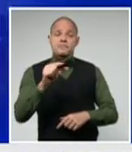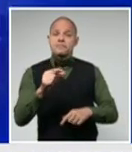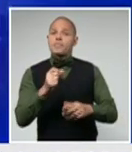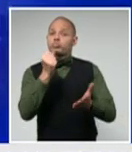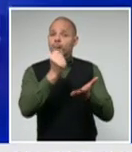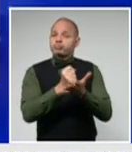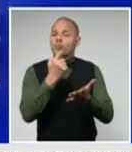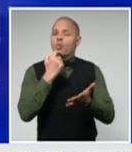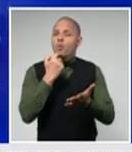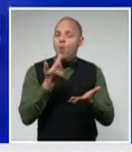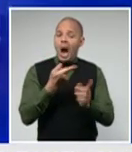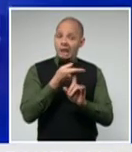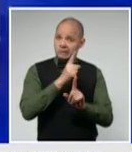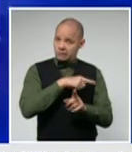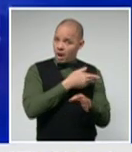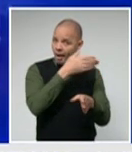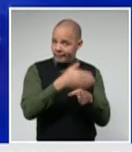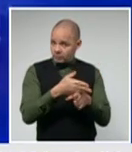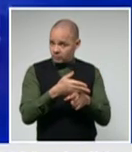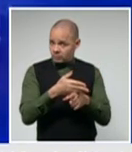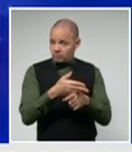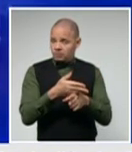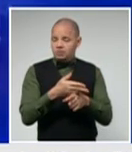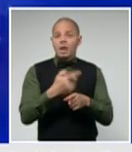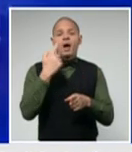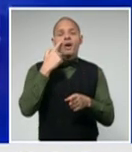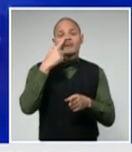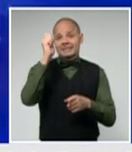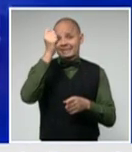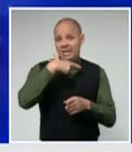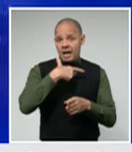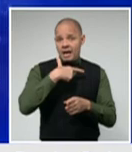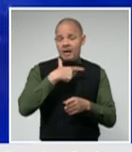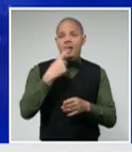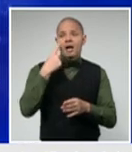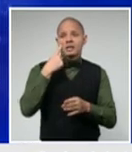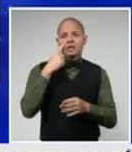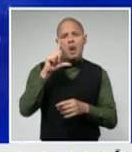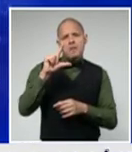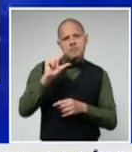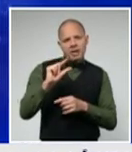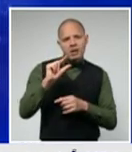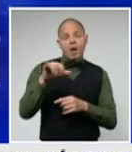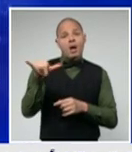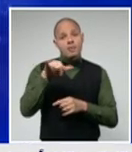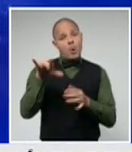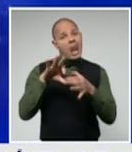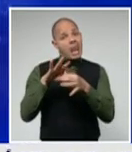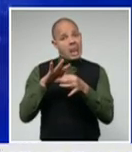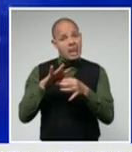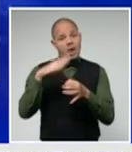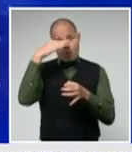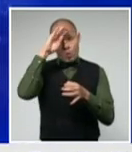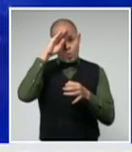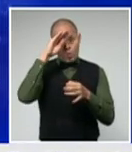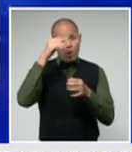hasta el día de ayer, Ciego de Ávila, aunque con una tasa inferior, pero sigue siendo la más alta del país,